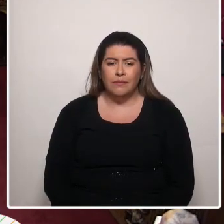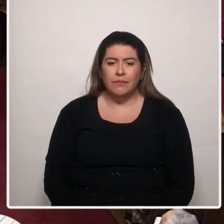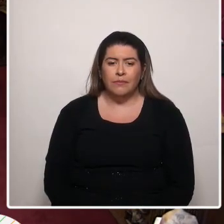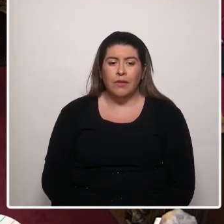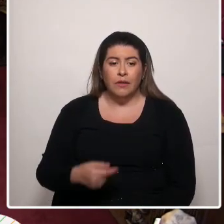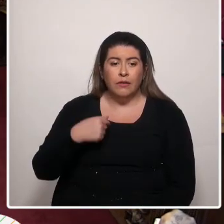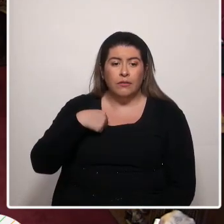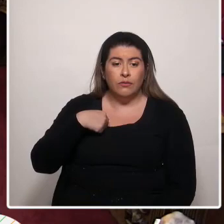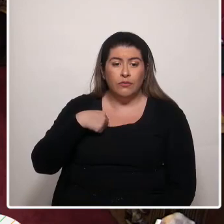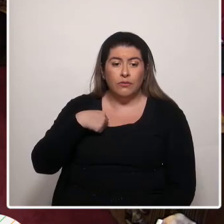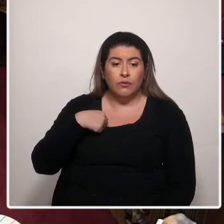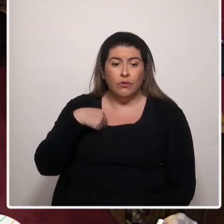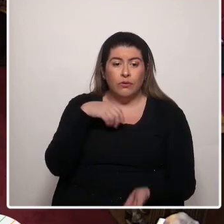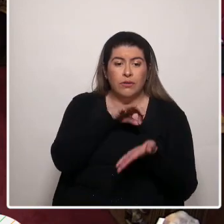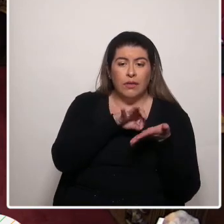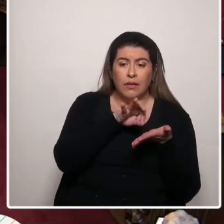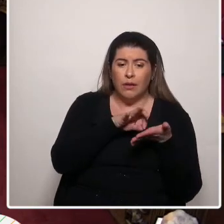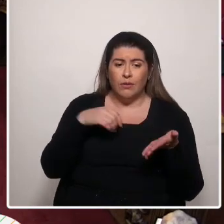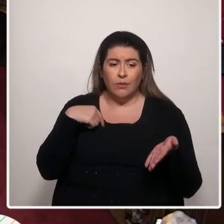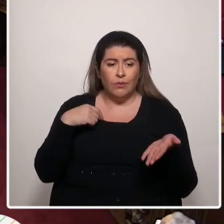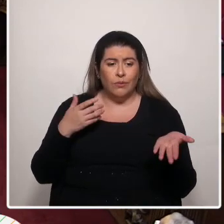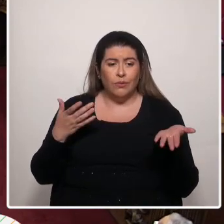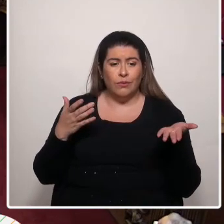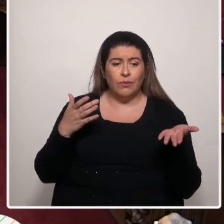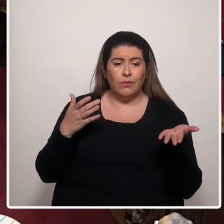Yo, señor secretario. Señor secretario.